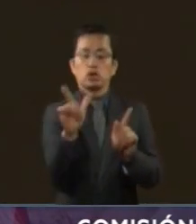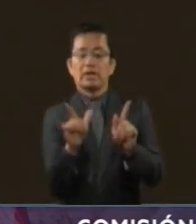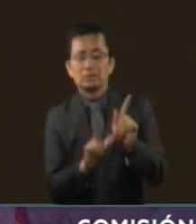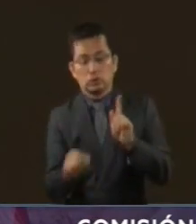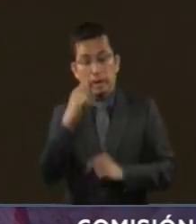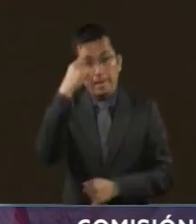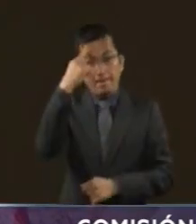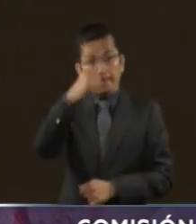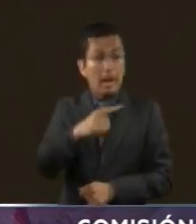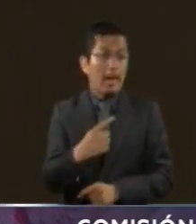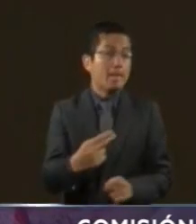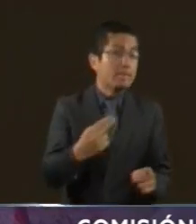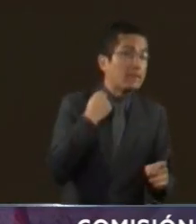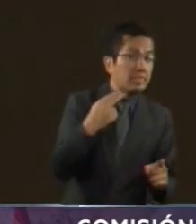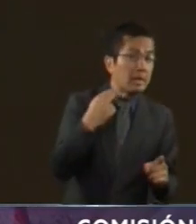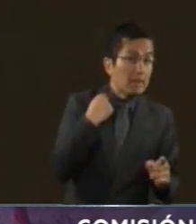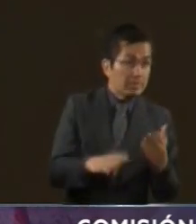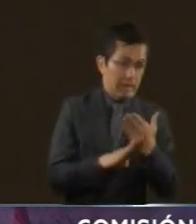Anti-Homicidios y